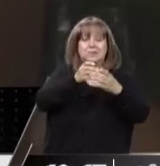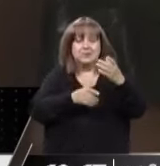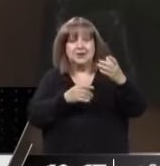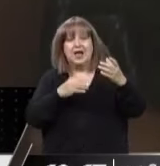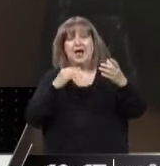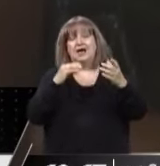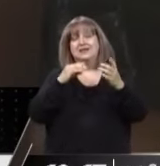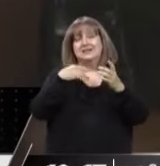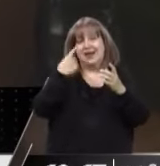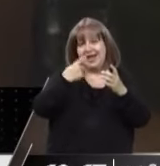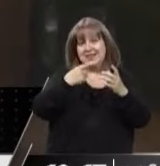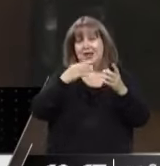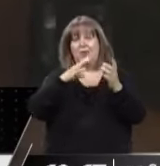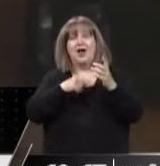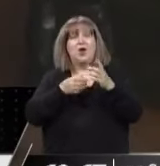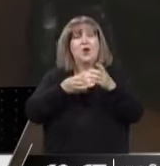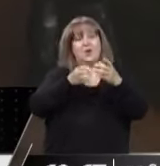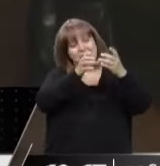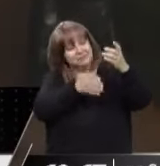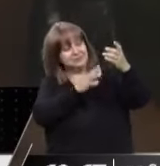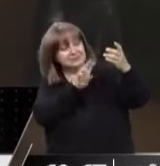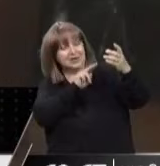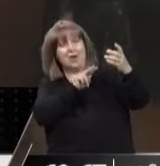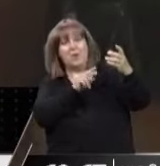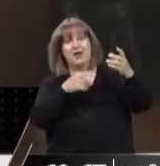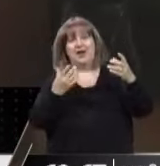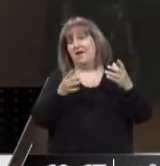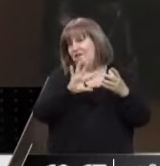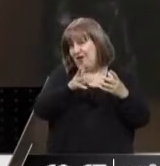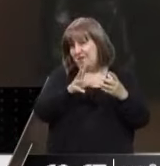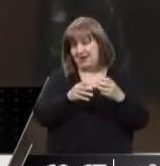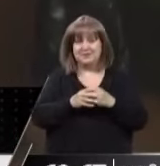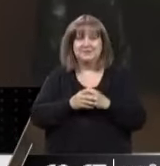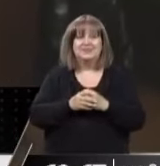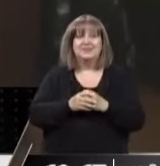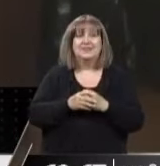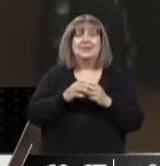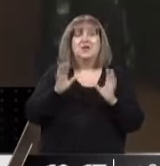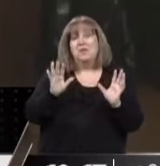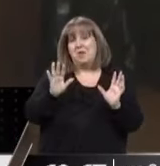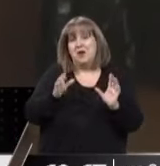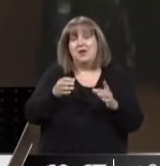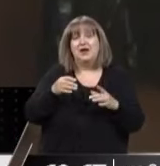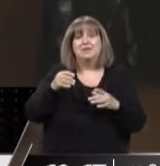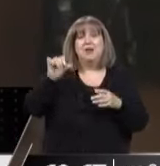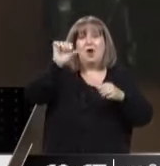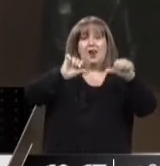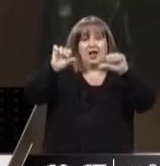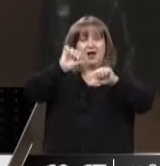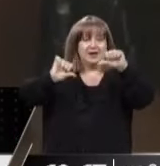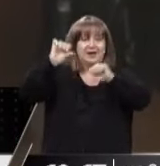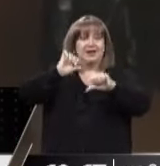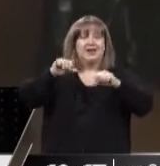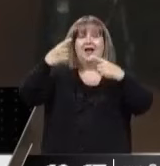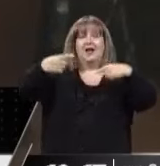como argentinos. Celeste y blanco. Eso mismo, celeste y blanco. Tragos con la bandera. Vamos a hacer traguitos con los licores, que son esos de